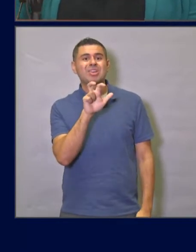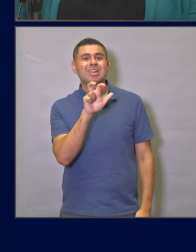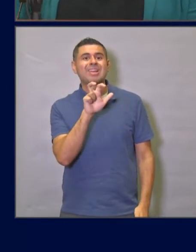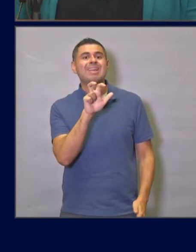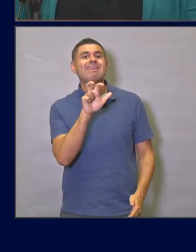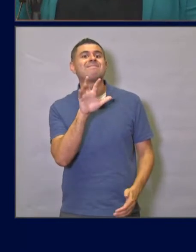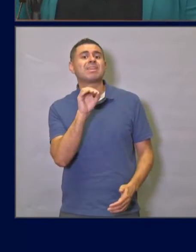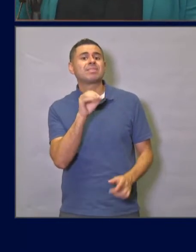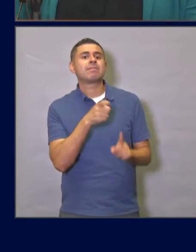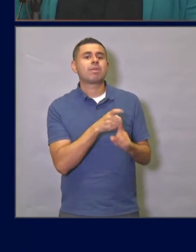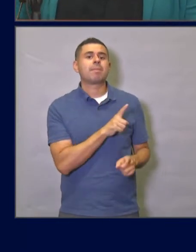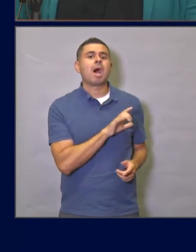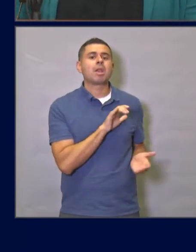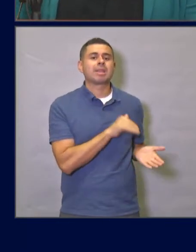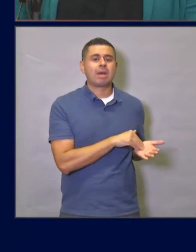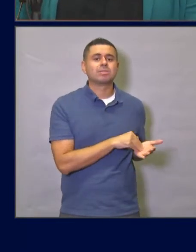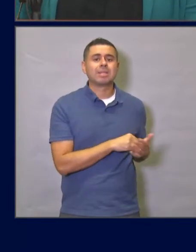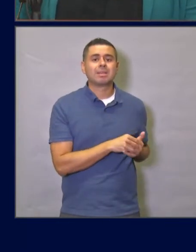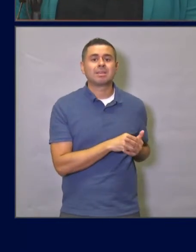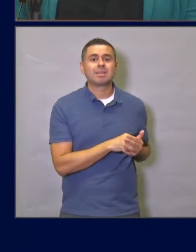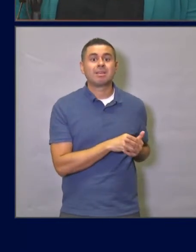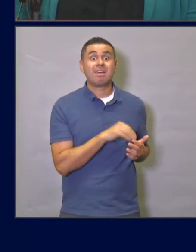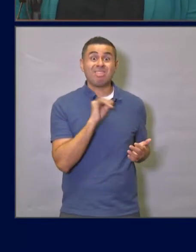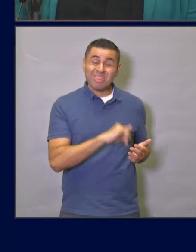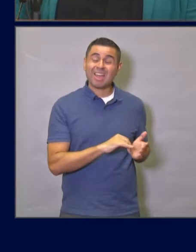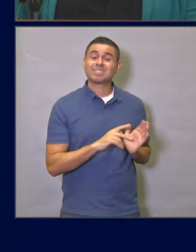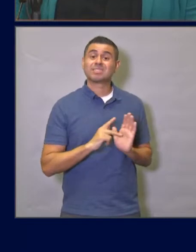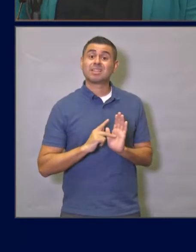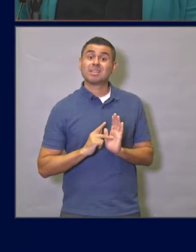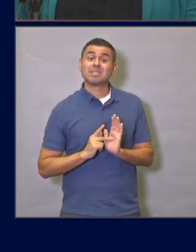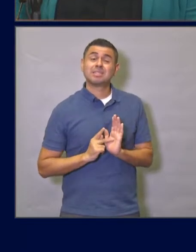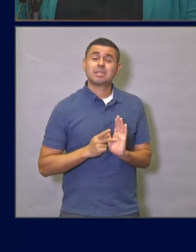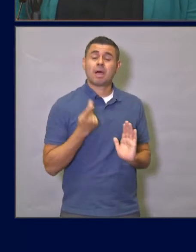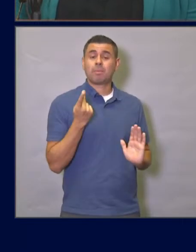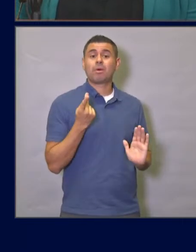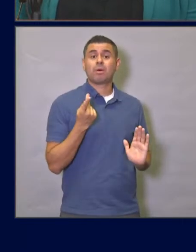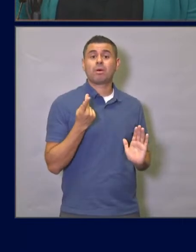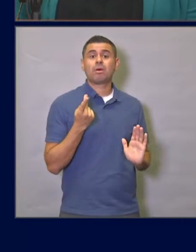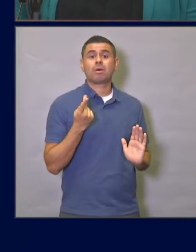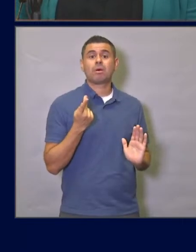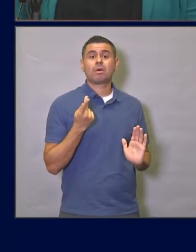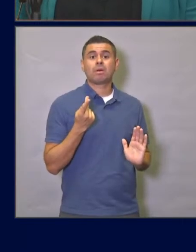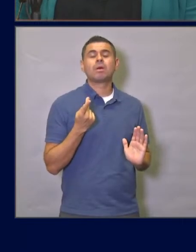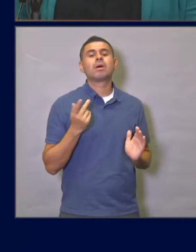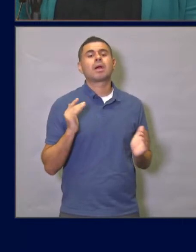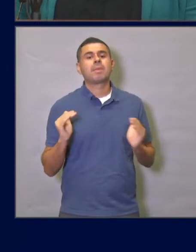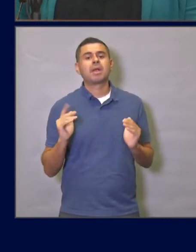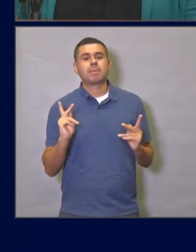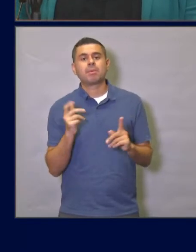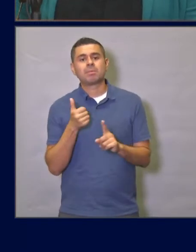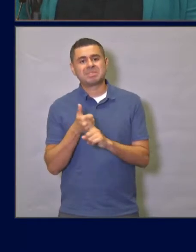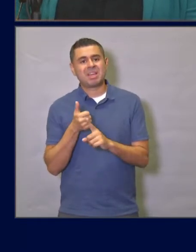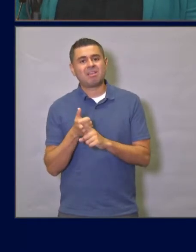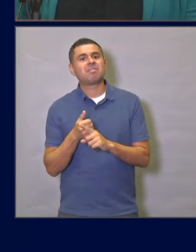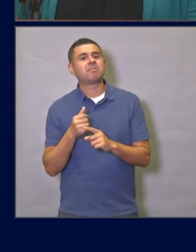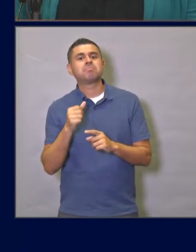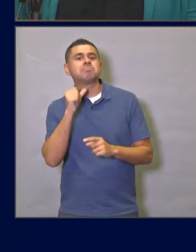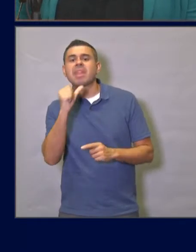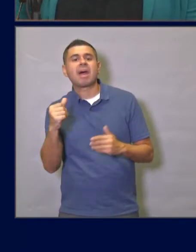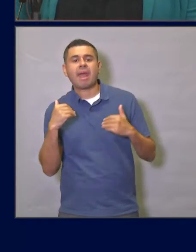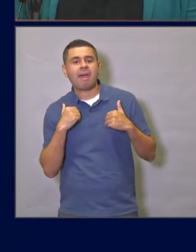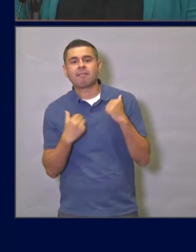100,000 personas, más del doble que las personas que viven en las áreas con pobreza más baja, la línea